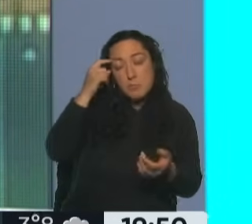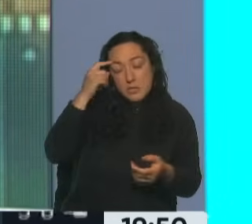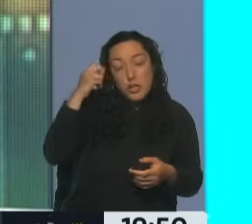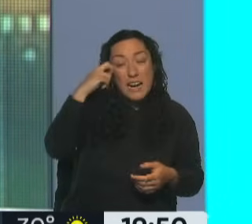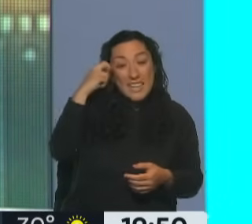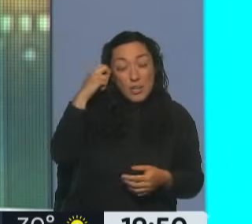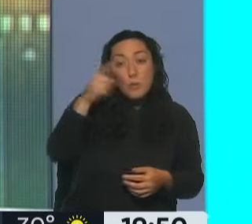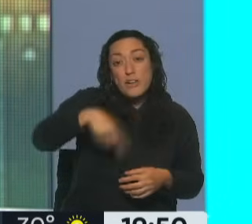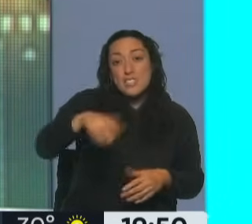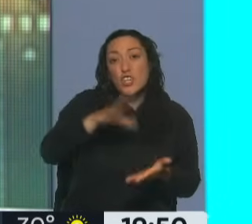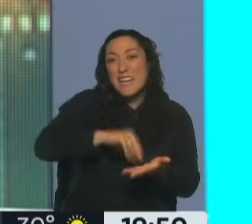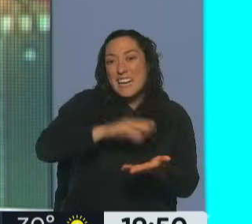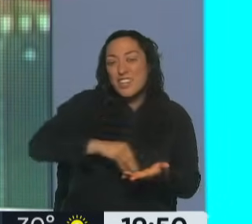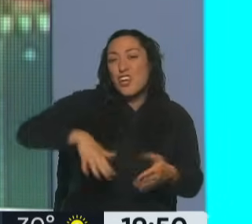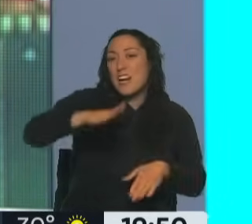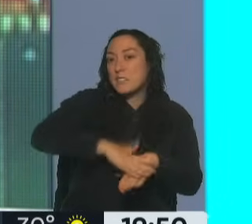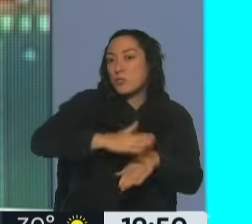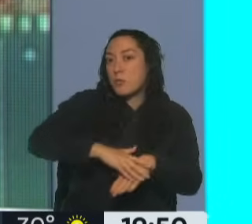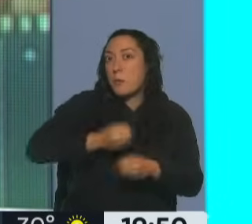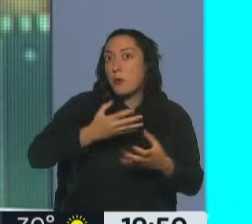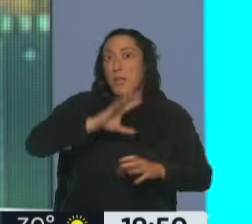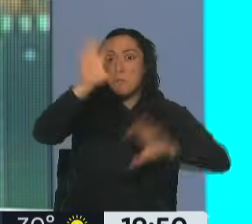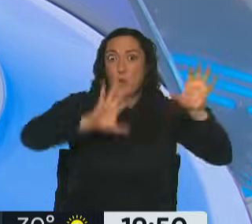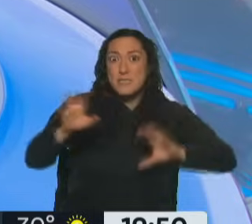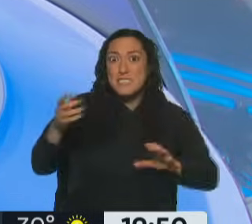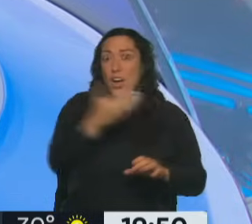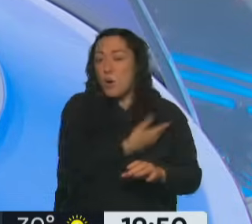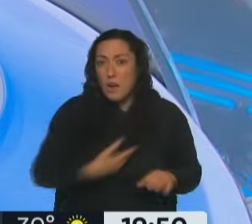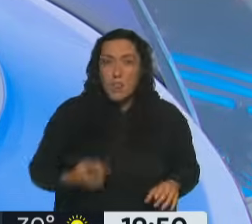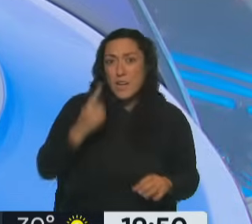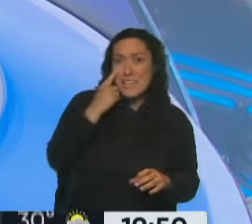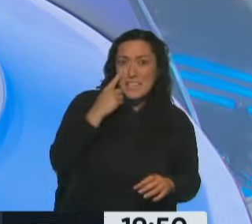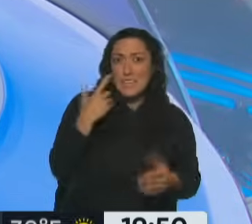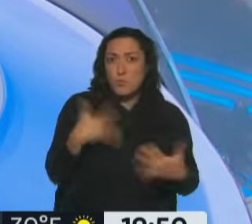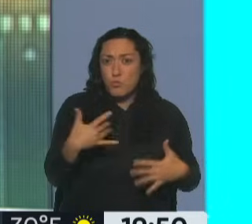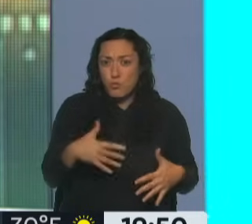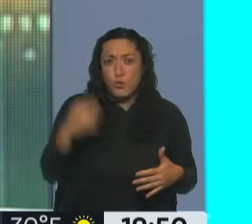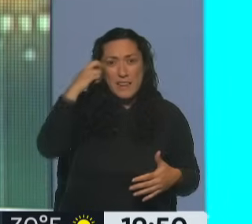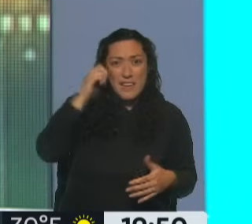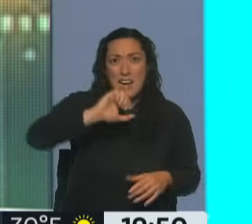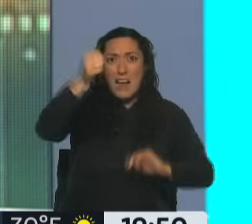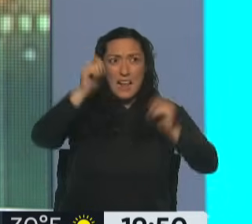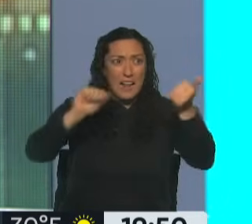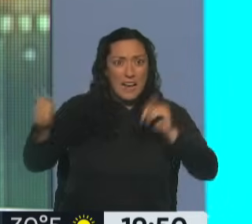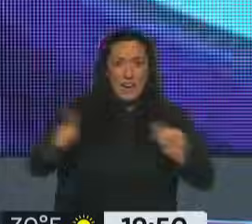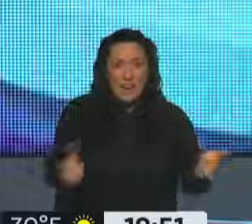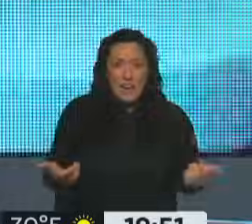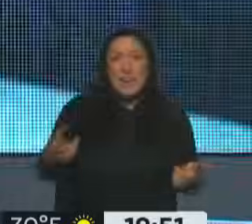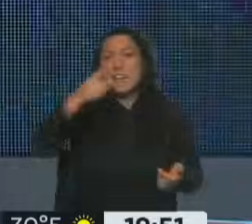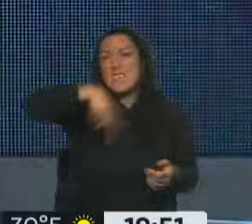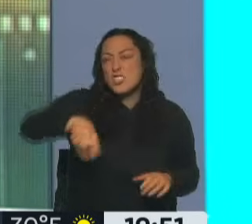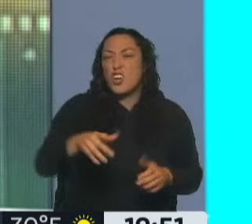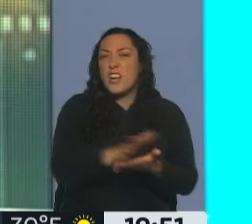tiene responsabilidad territorial en varias provincias, claro, gobernadores, y muchísimas intendencias, intendencias, es un tema. va a negociar por su